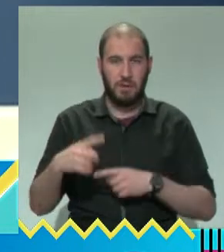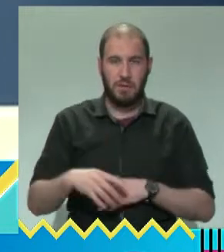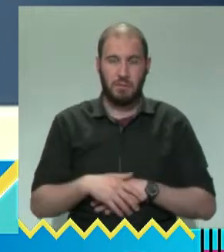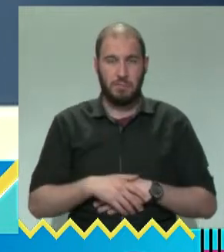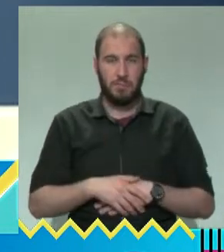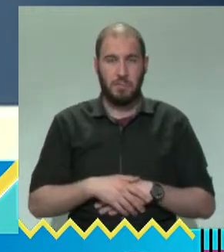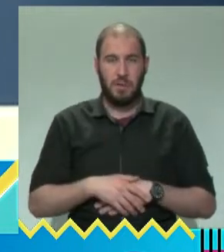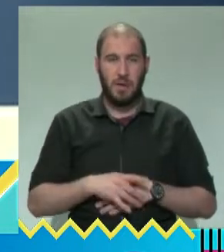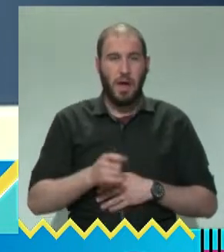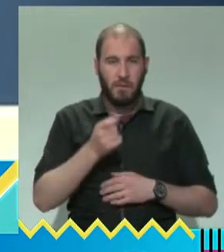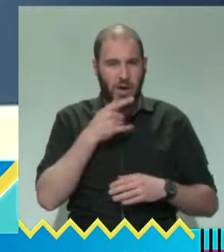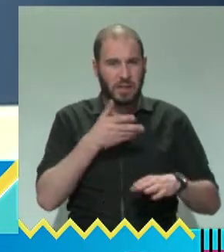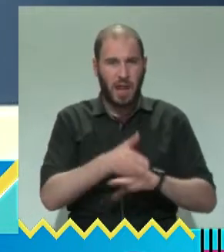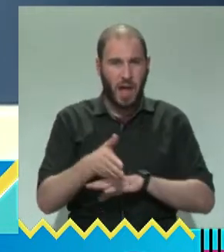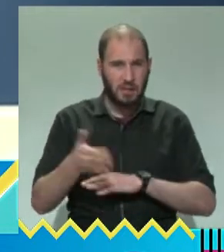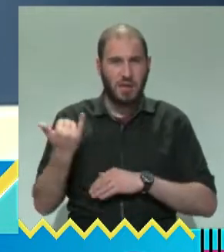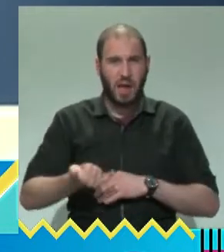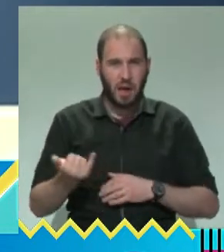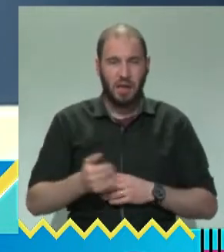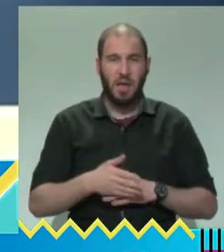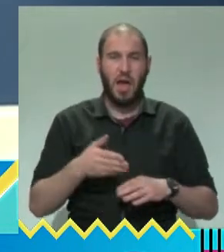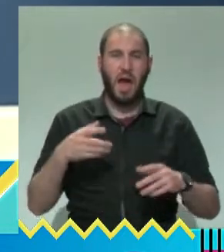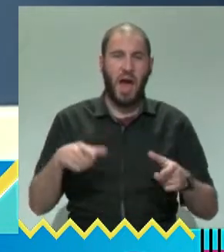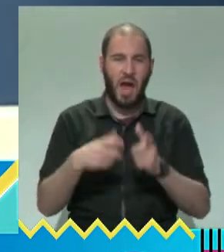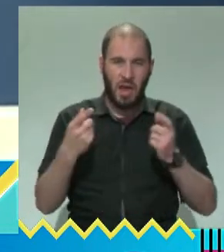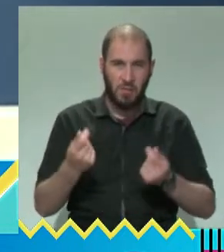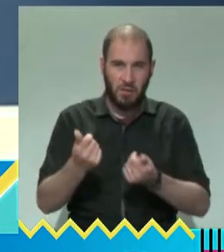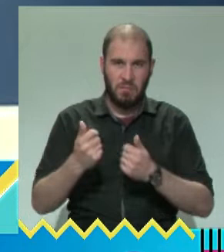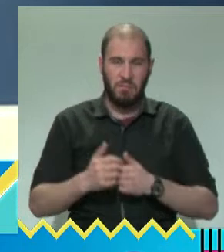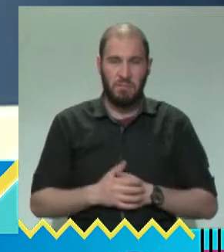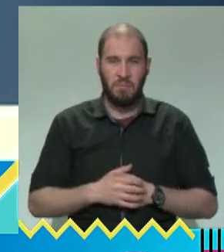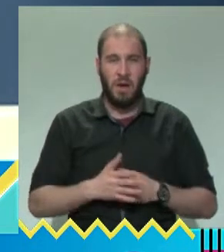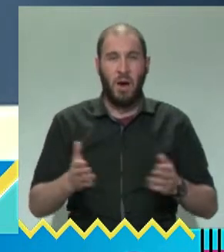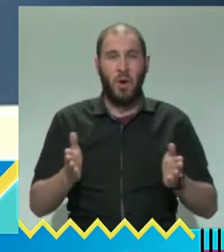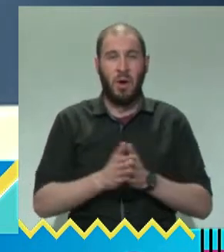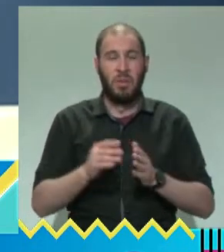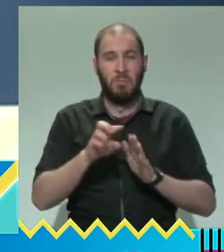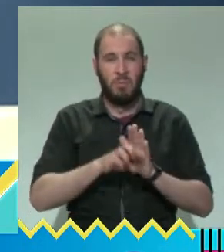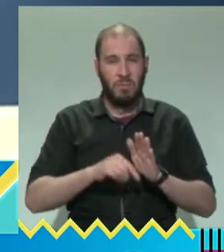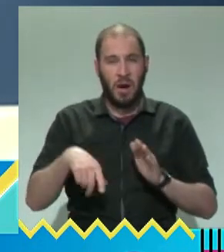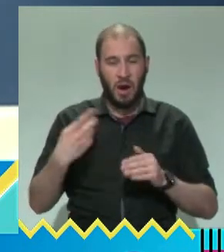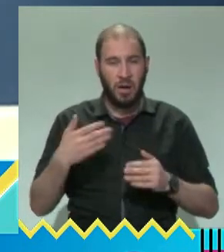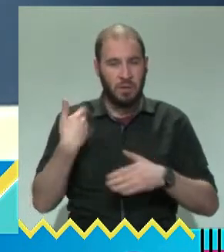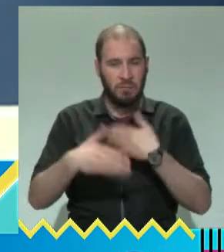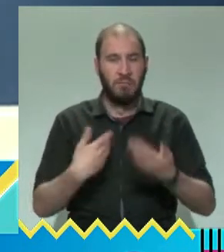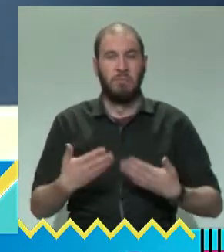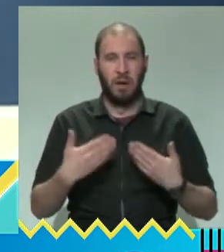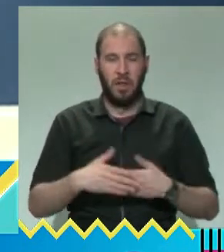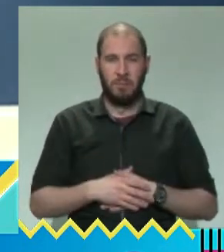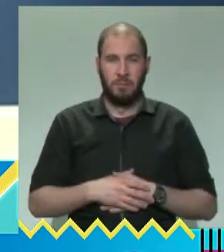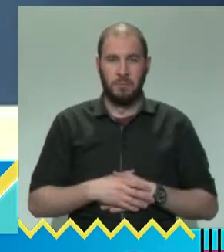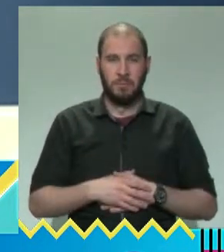lo tanto, facilidad y accesibilidad para acceder al árbol, junto a otros programas que llevamos adelante, es posible. De